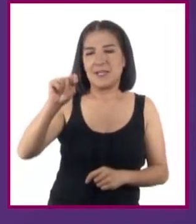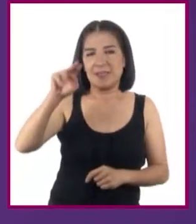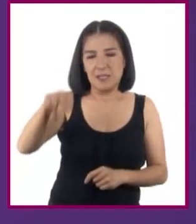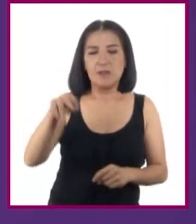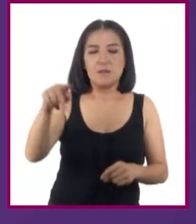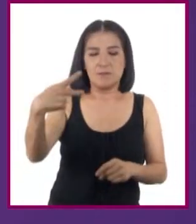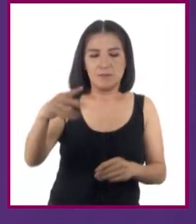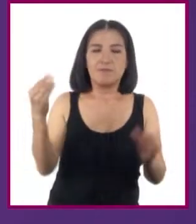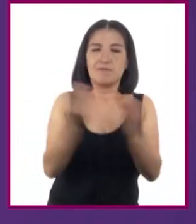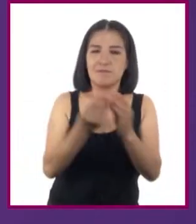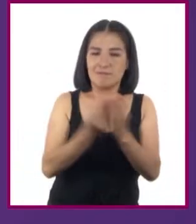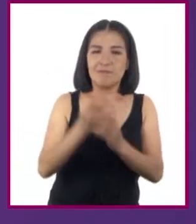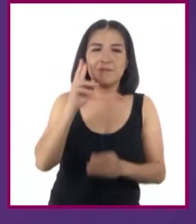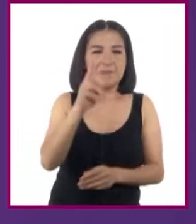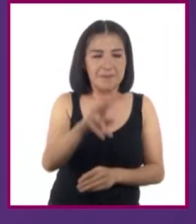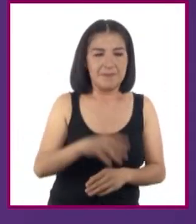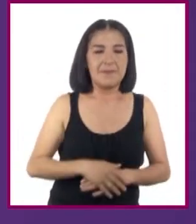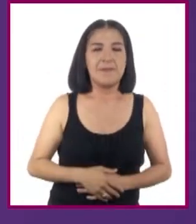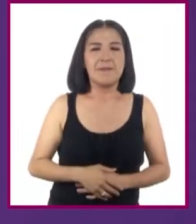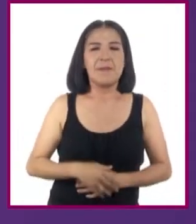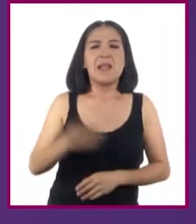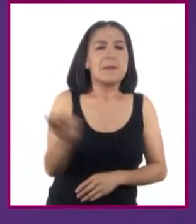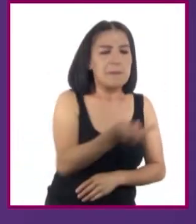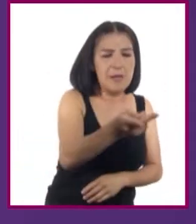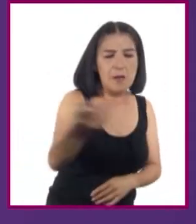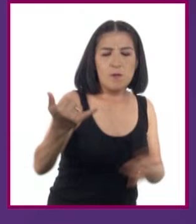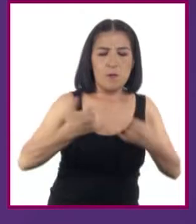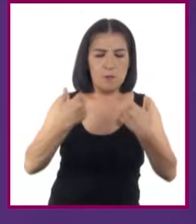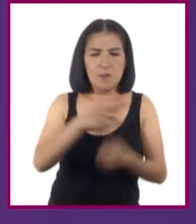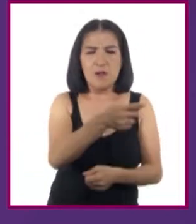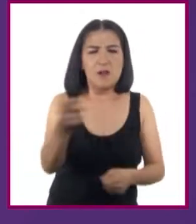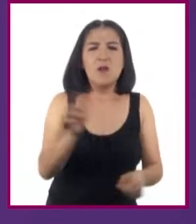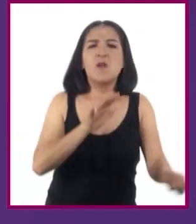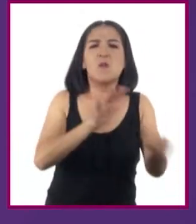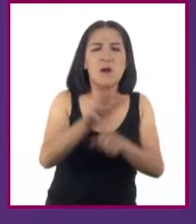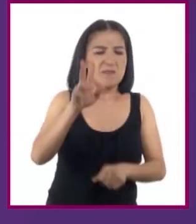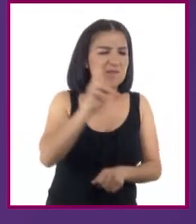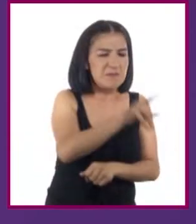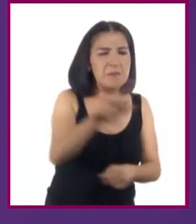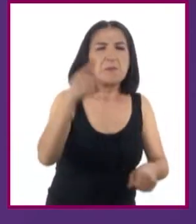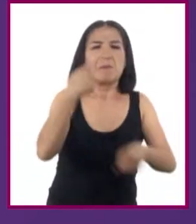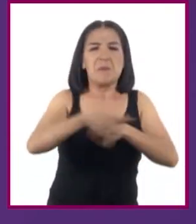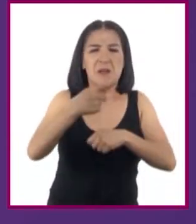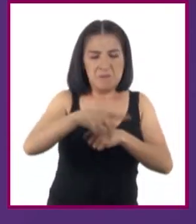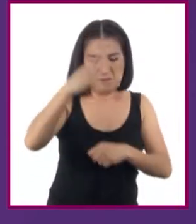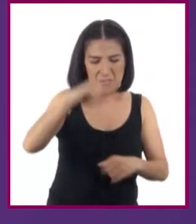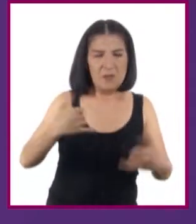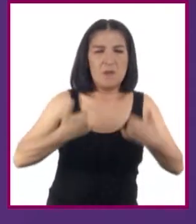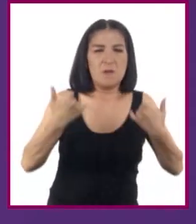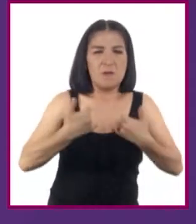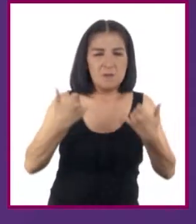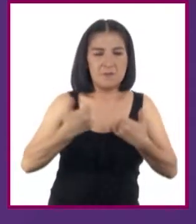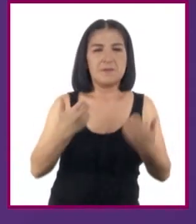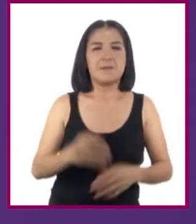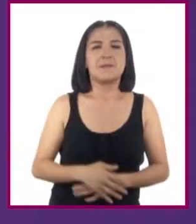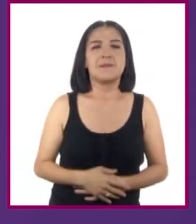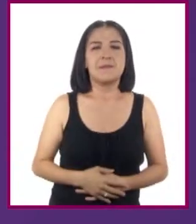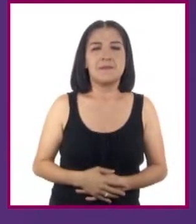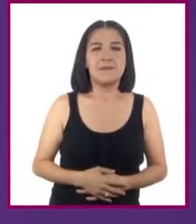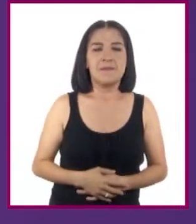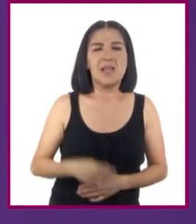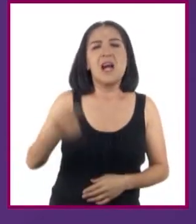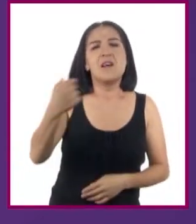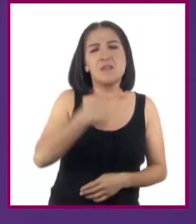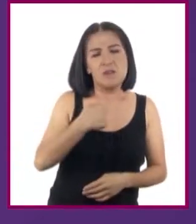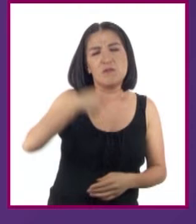privada. La pregunta para los chicos es, ¿cuáles son los riesgos de salud que se enfrenta durante la adolescencia?